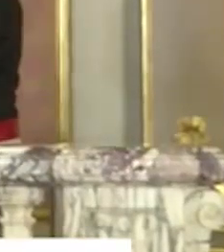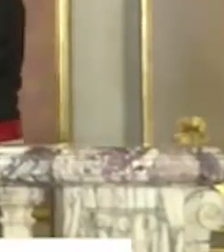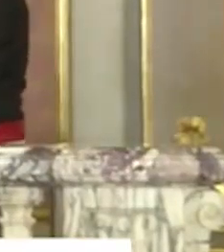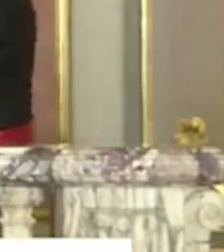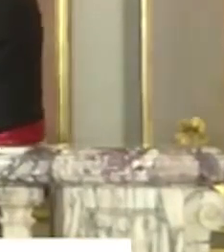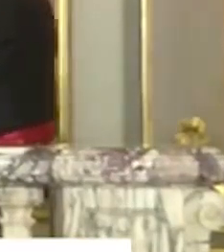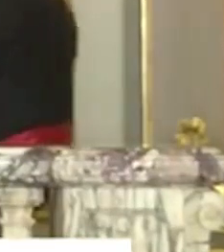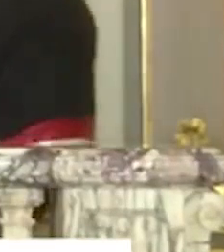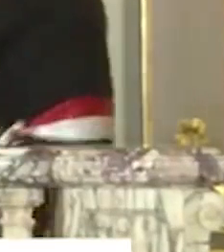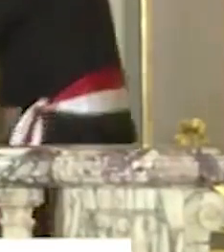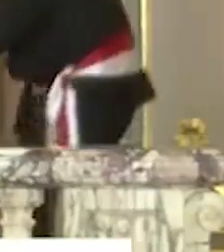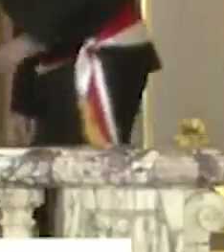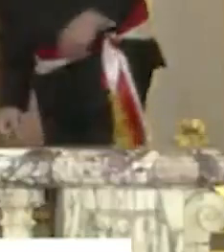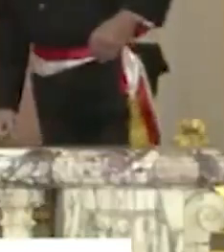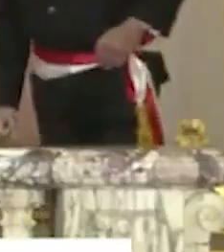lo demanden.